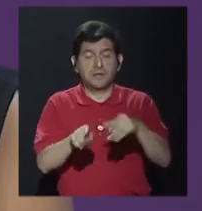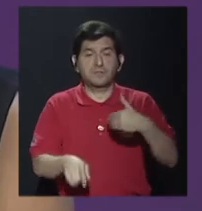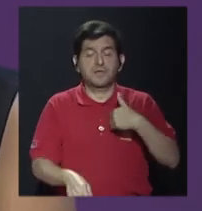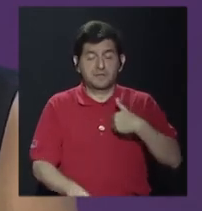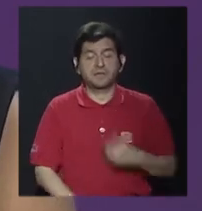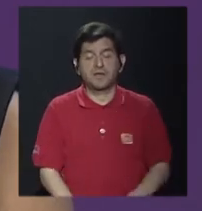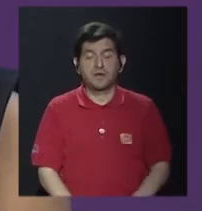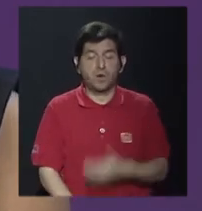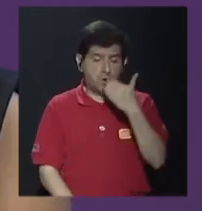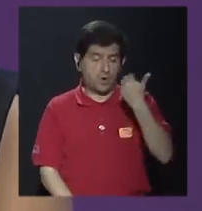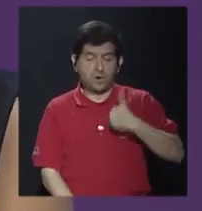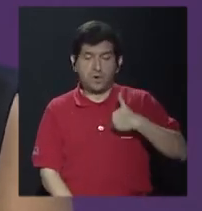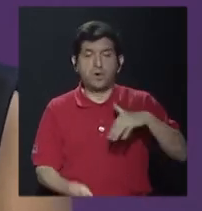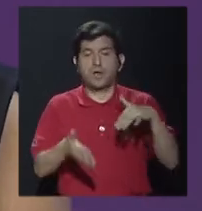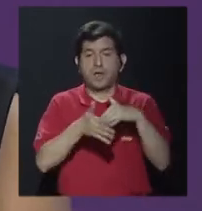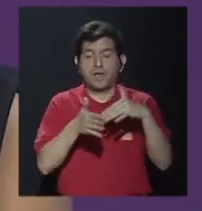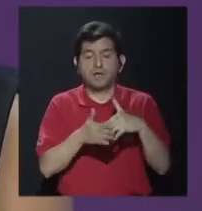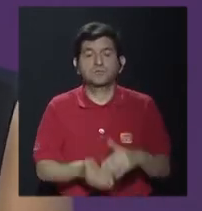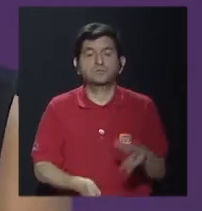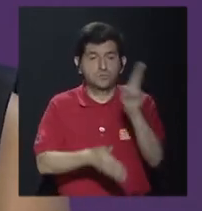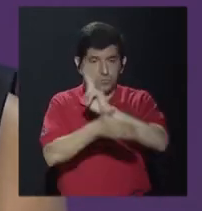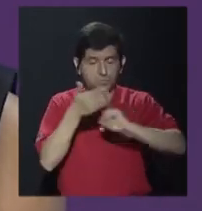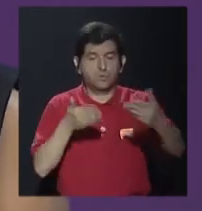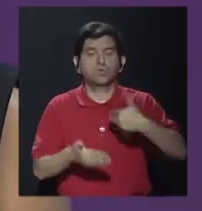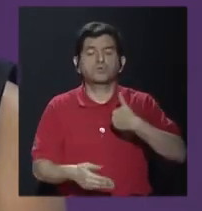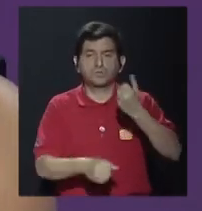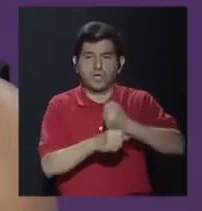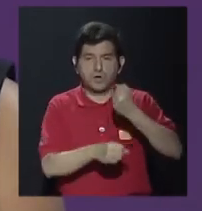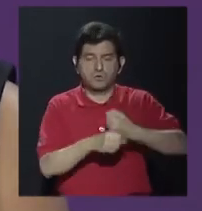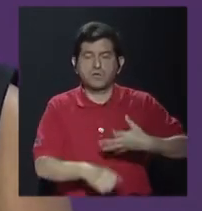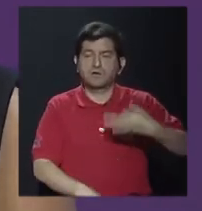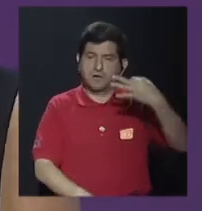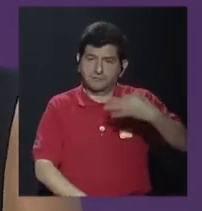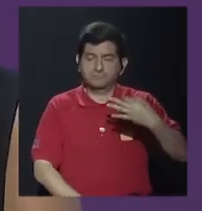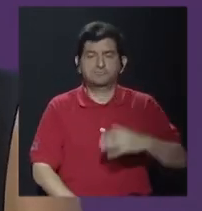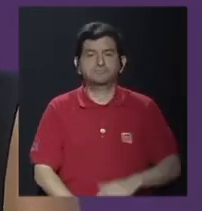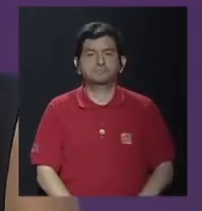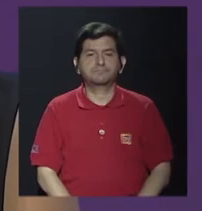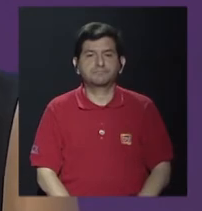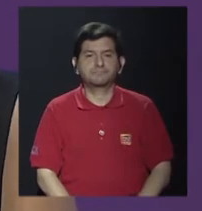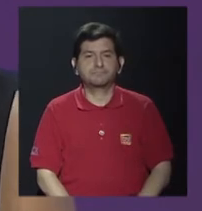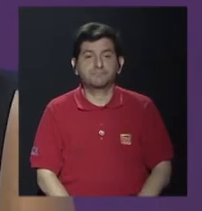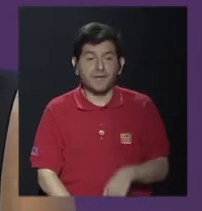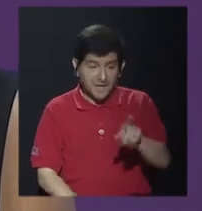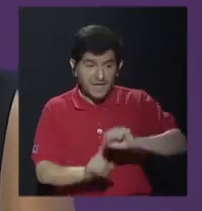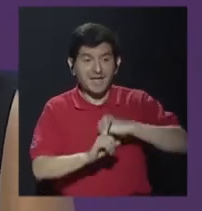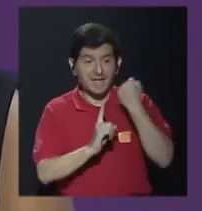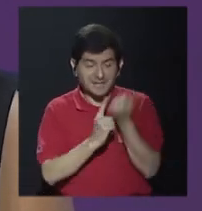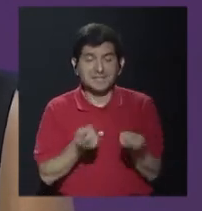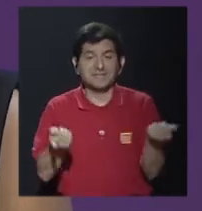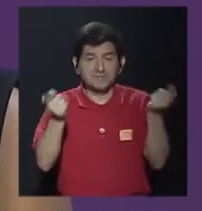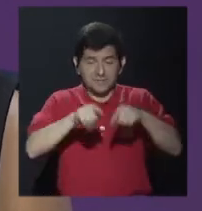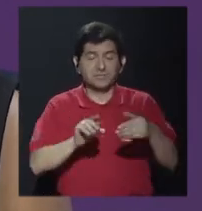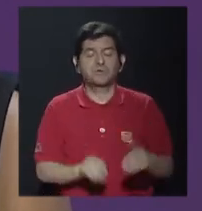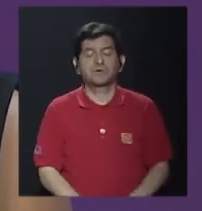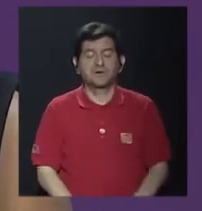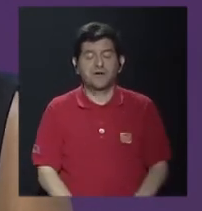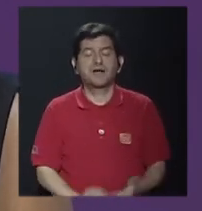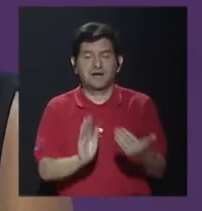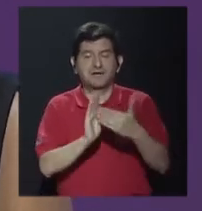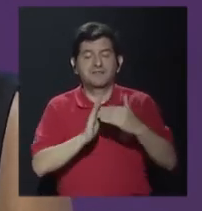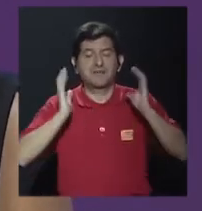estudios universitarios, como es tener un trabajo estable, ¿verdad? Y eso pasa por el cuerpo y por el espíritu,